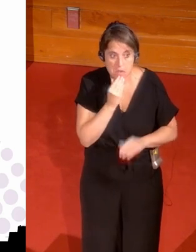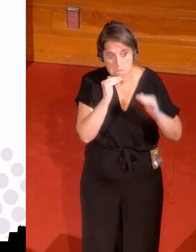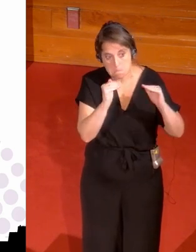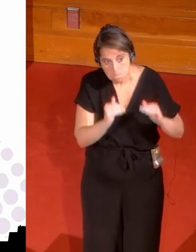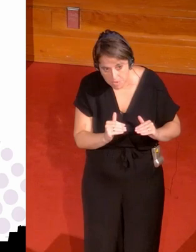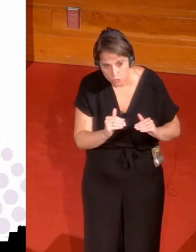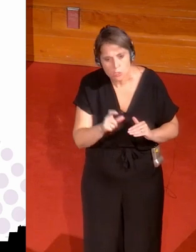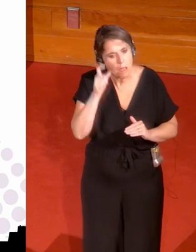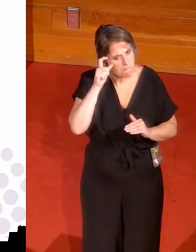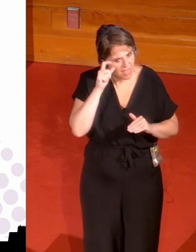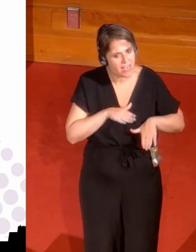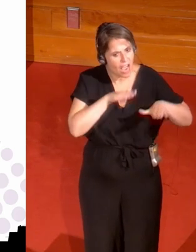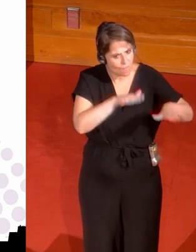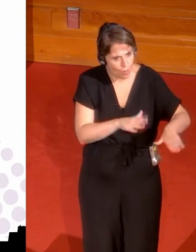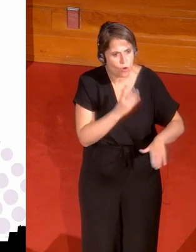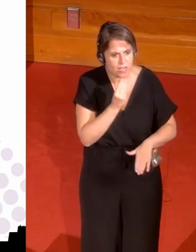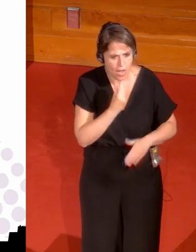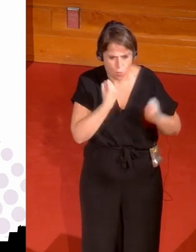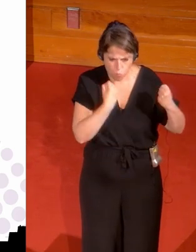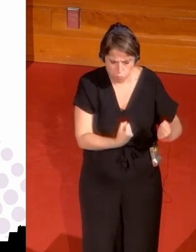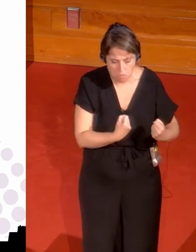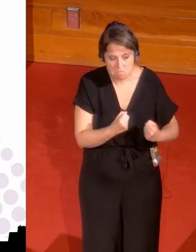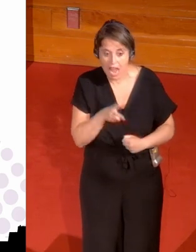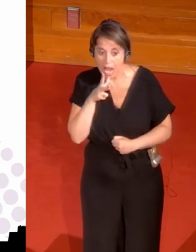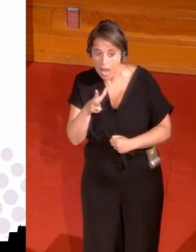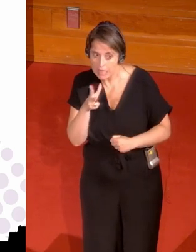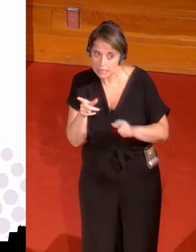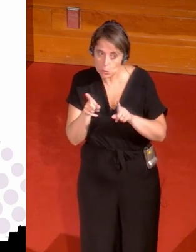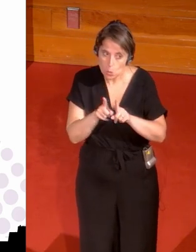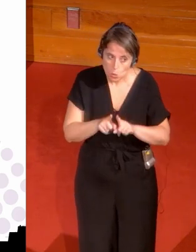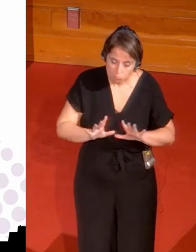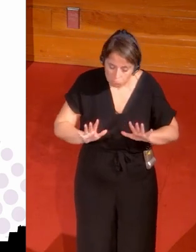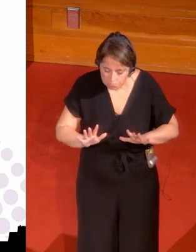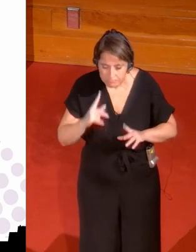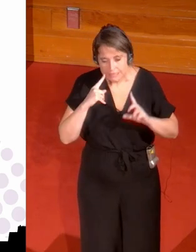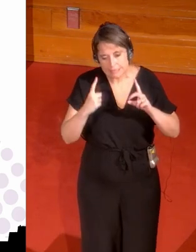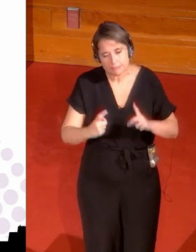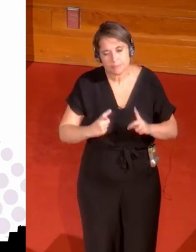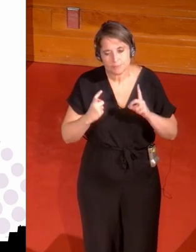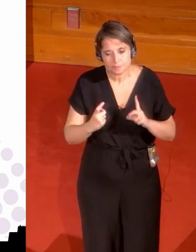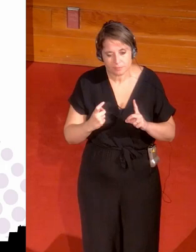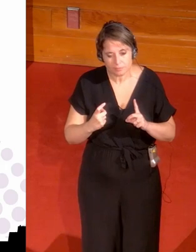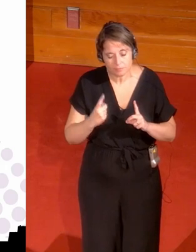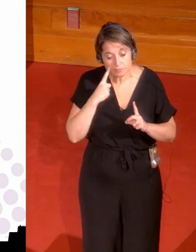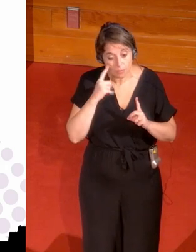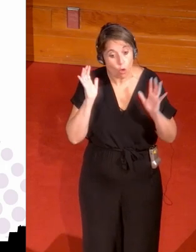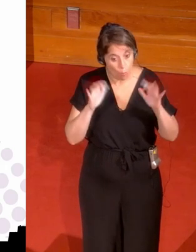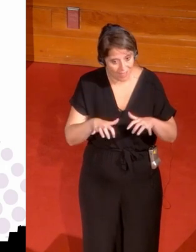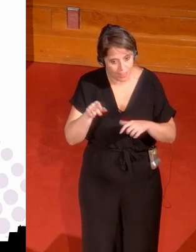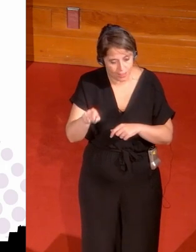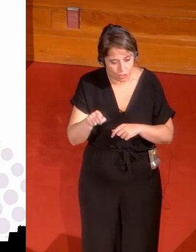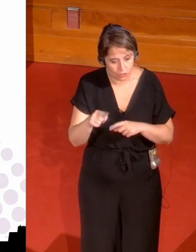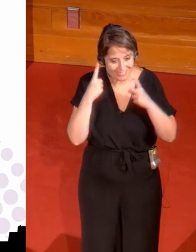manifiestamente muy muy muy Pro israelí cala Harris intentó en la convención la